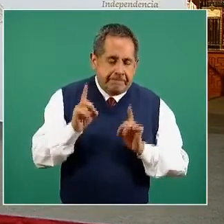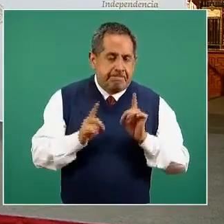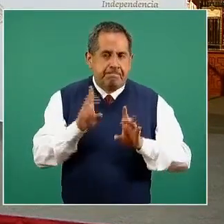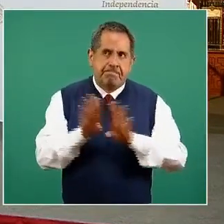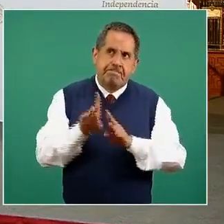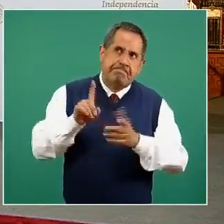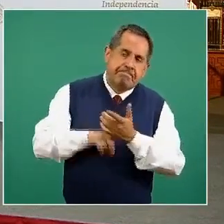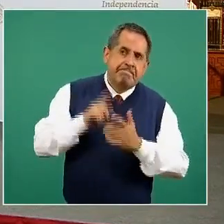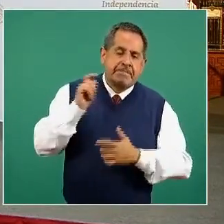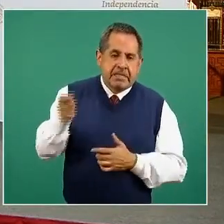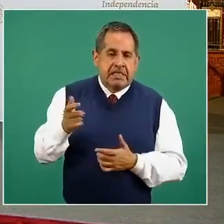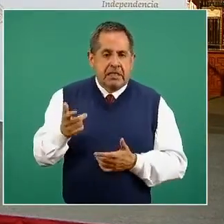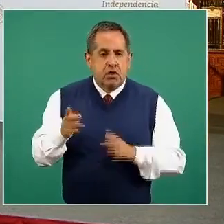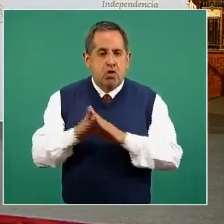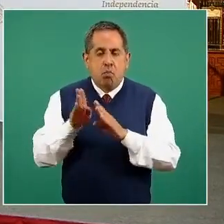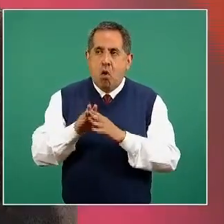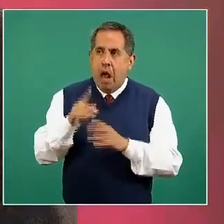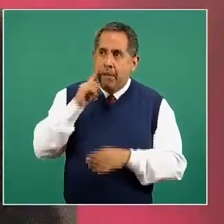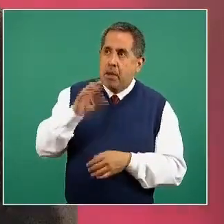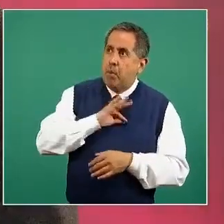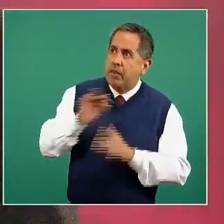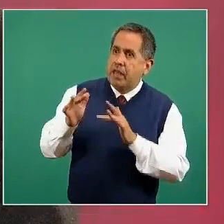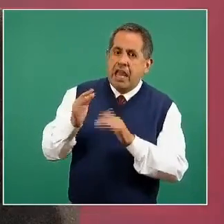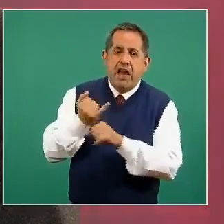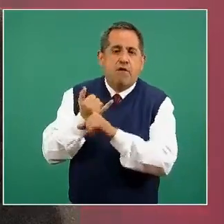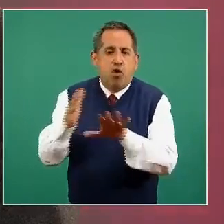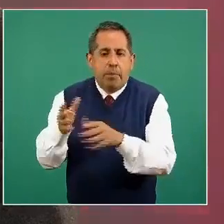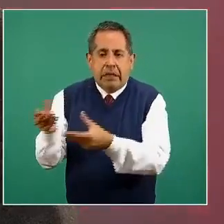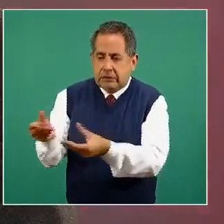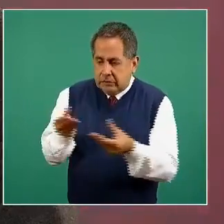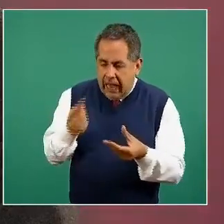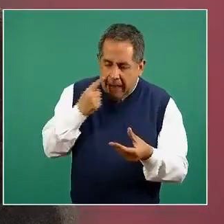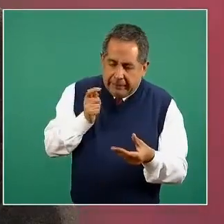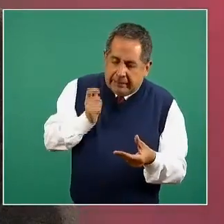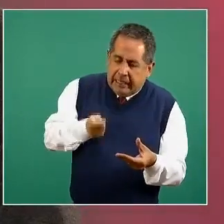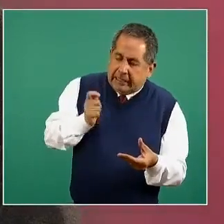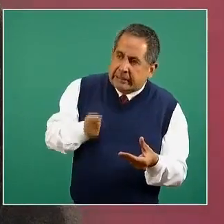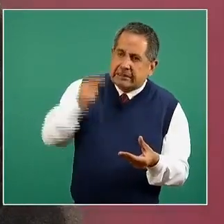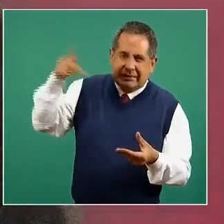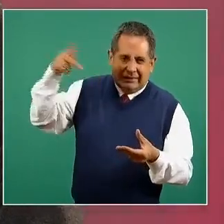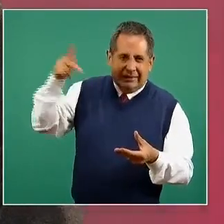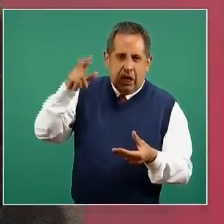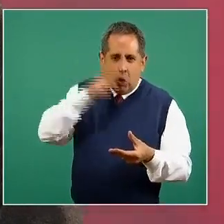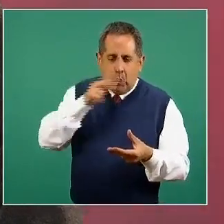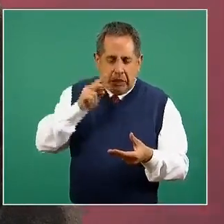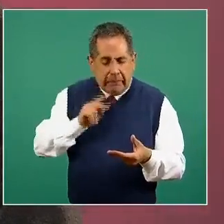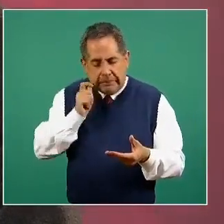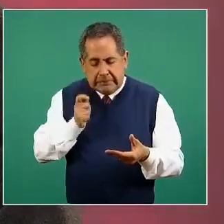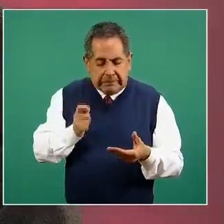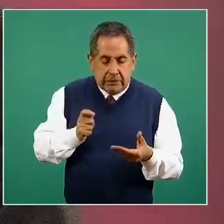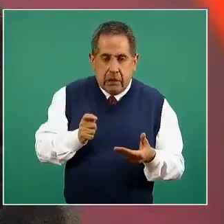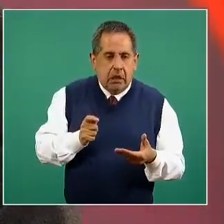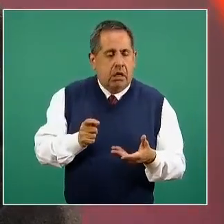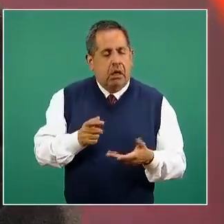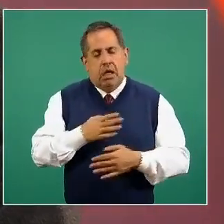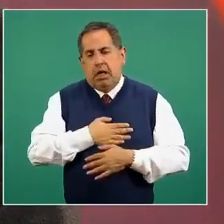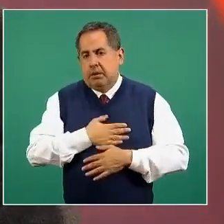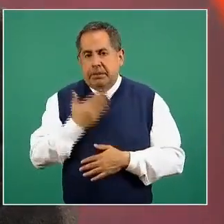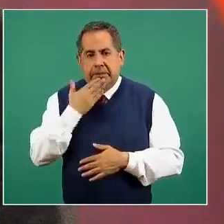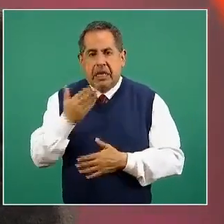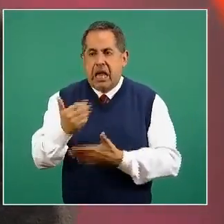a la dificultad de acceder a información sobre esta materia técnica y nos fue de gran